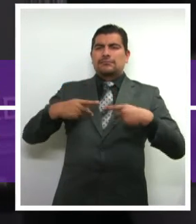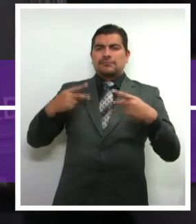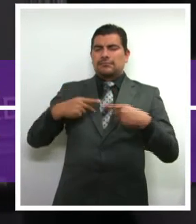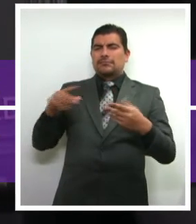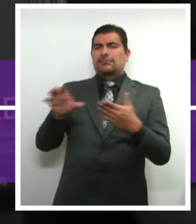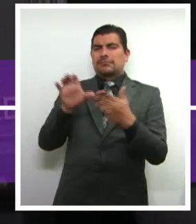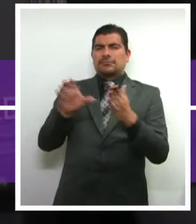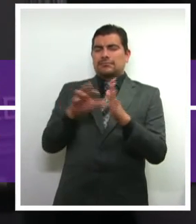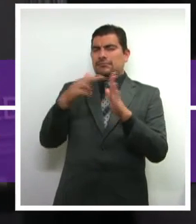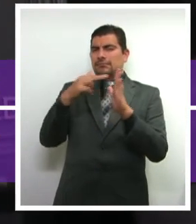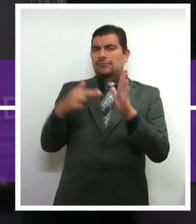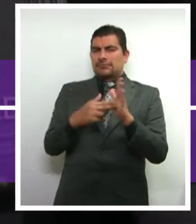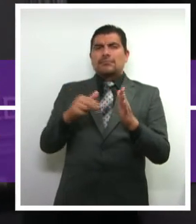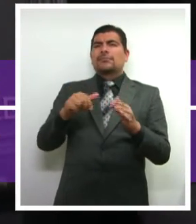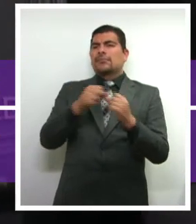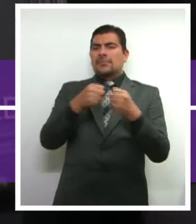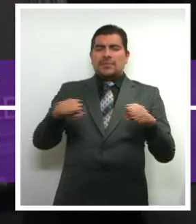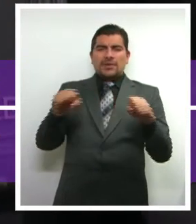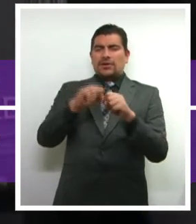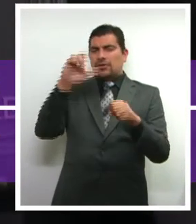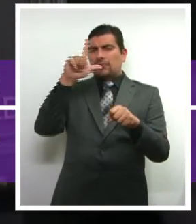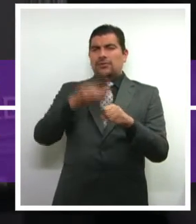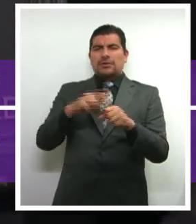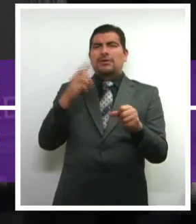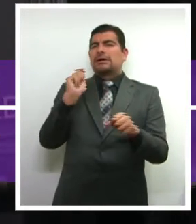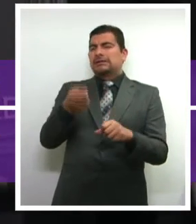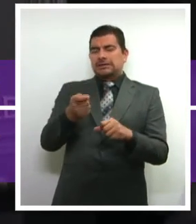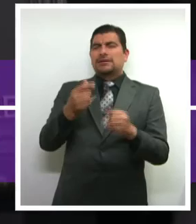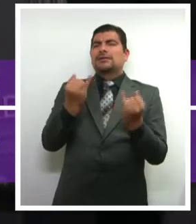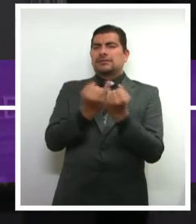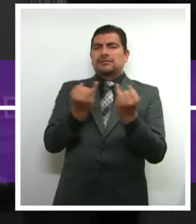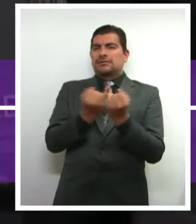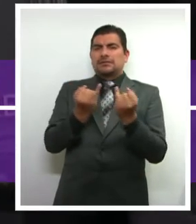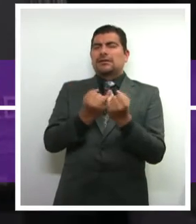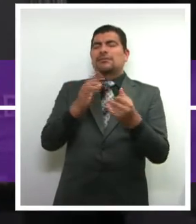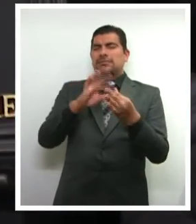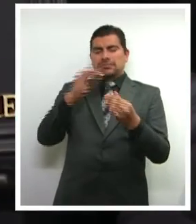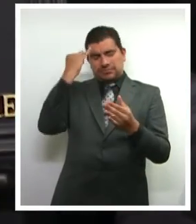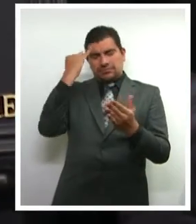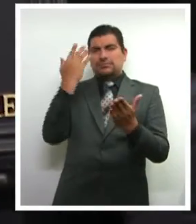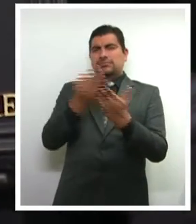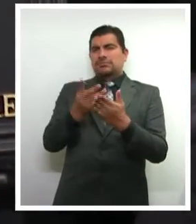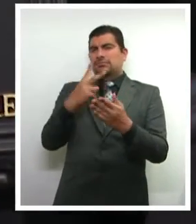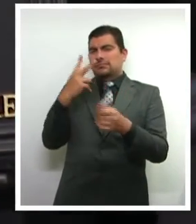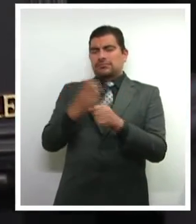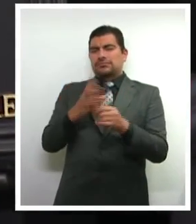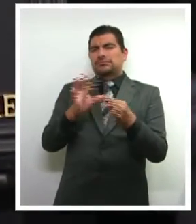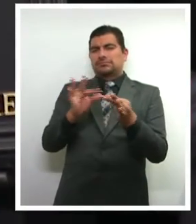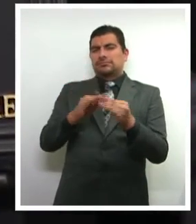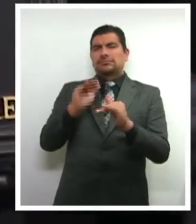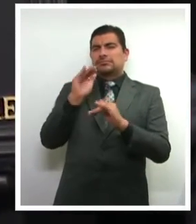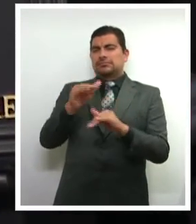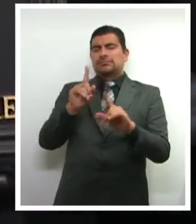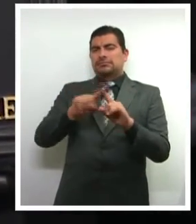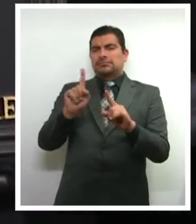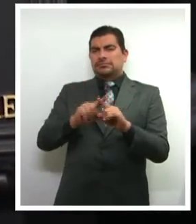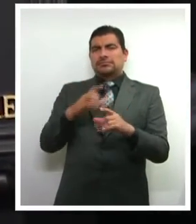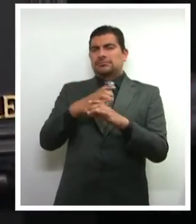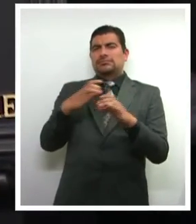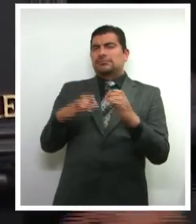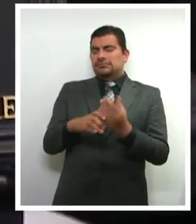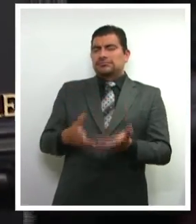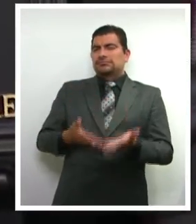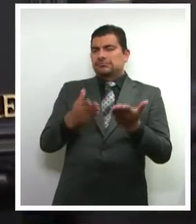social, económica y cultural. Y esta es la segunda parte de mi propuesta, que tiene que ver con el